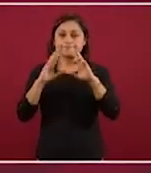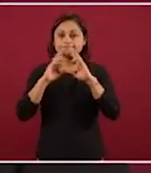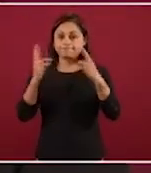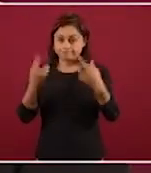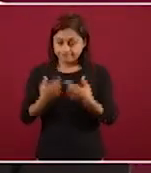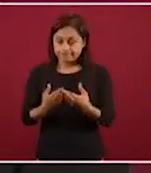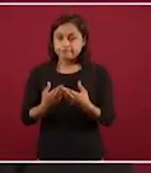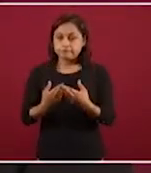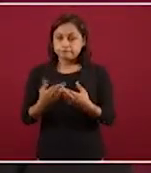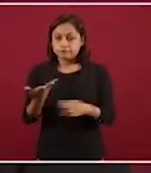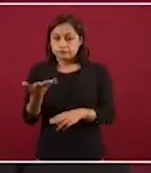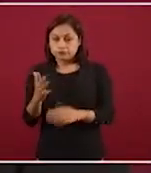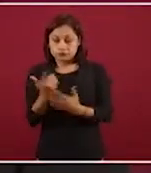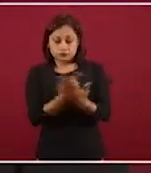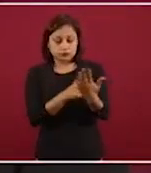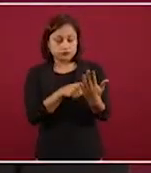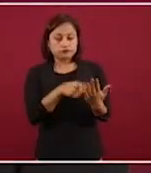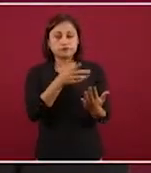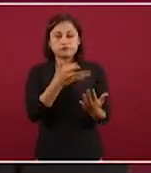alrededor de 30.